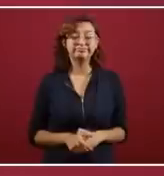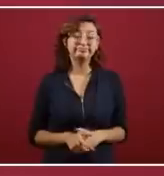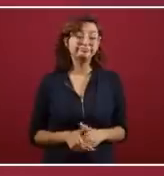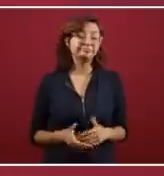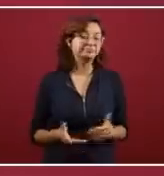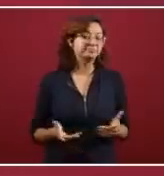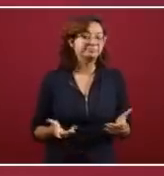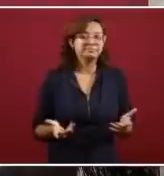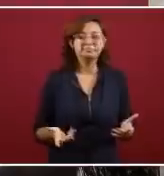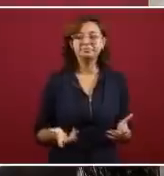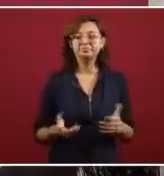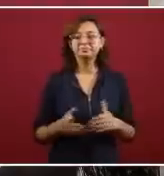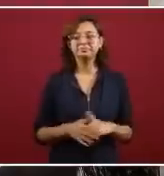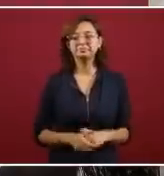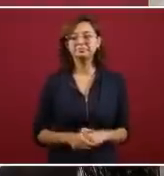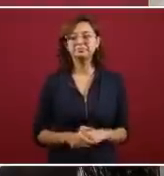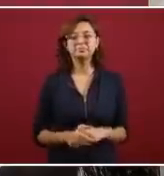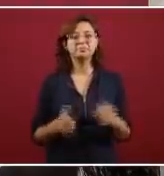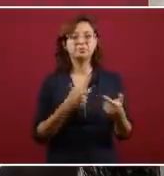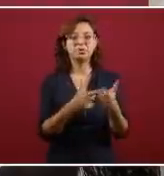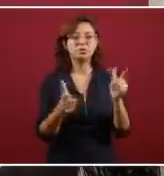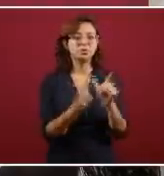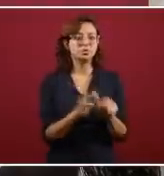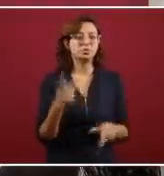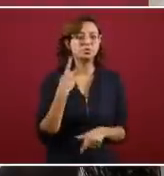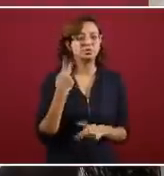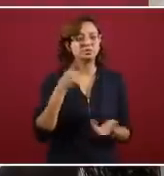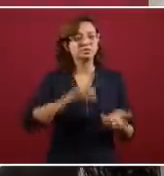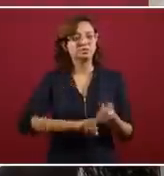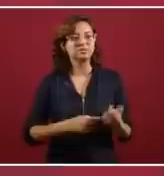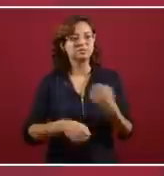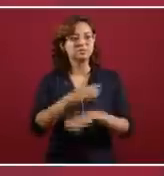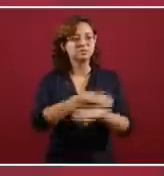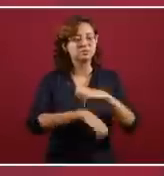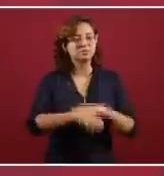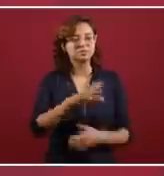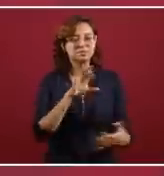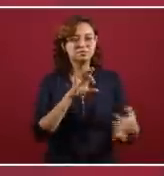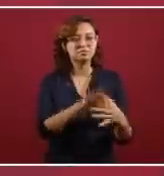los partidos no tienen por qué tener corporaciones,